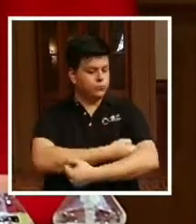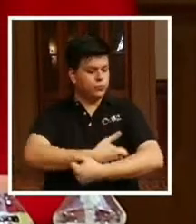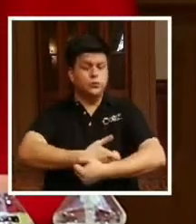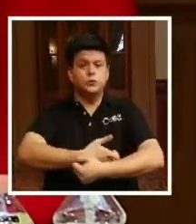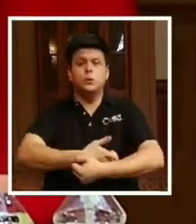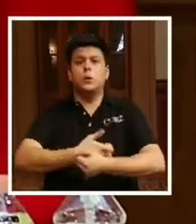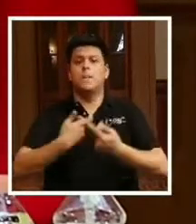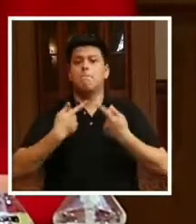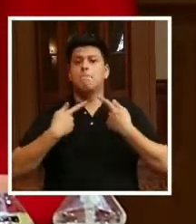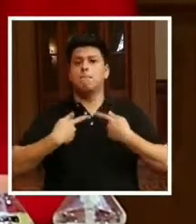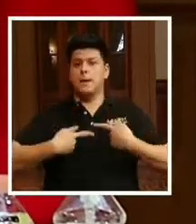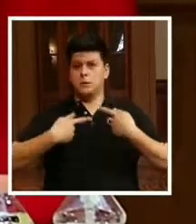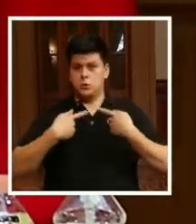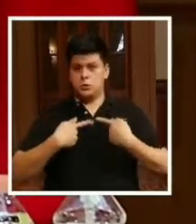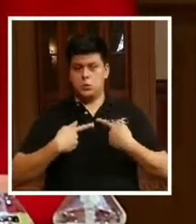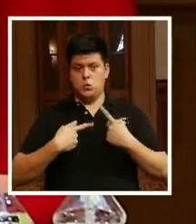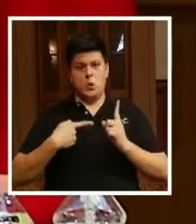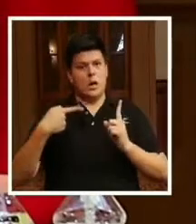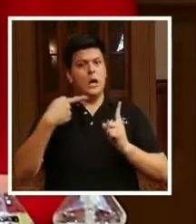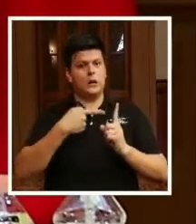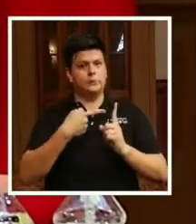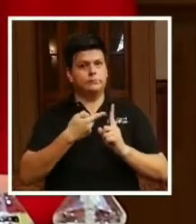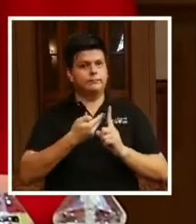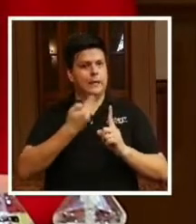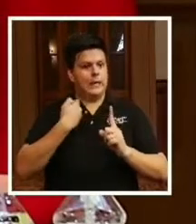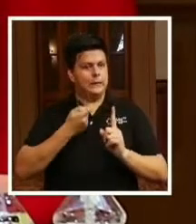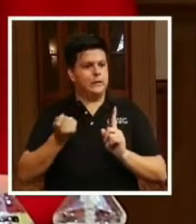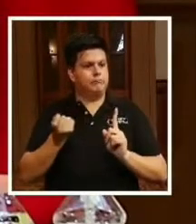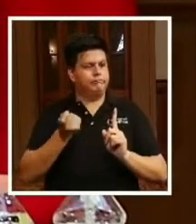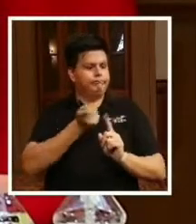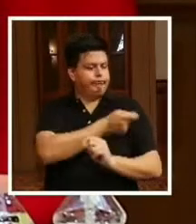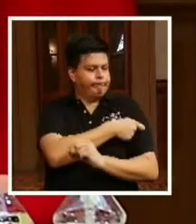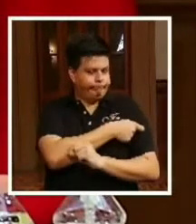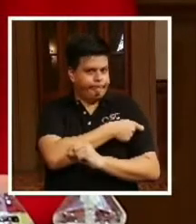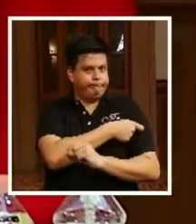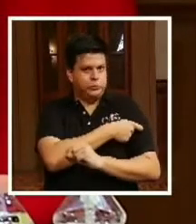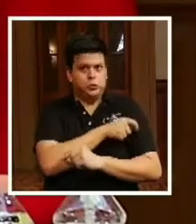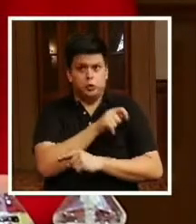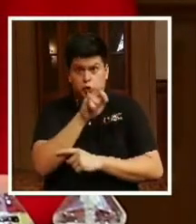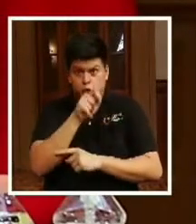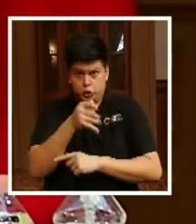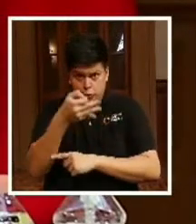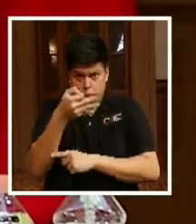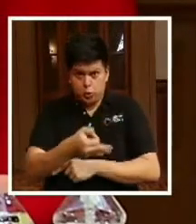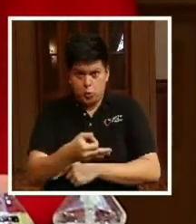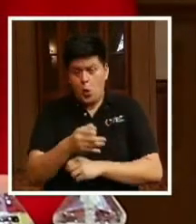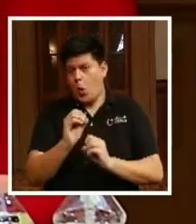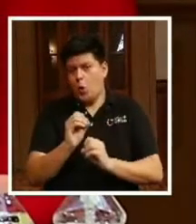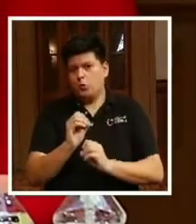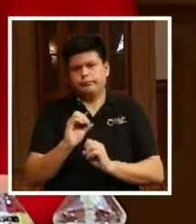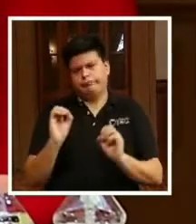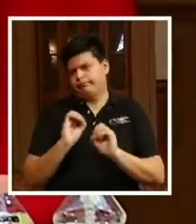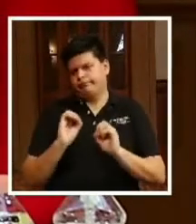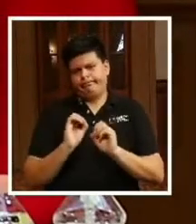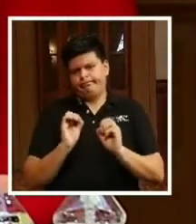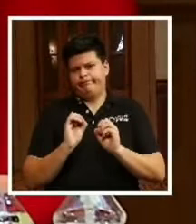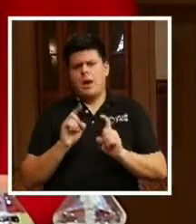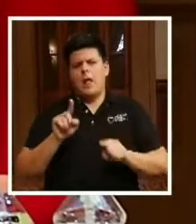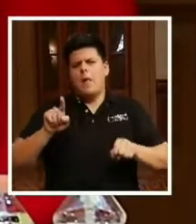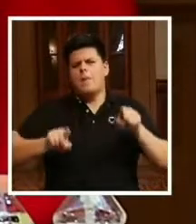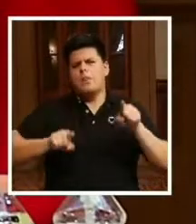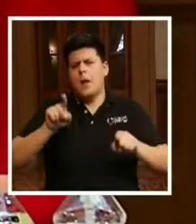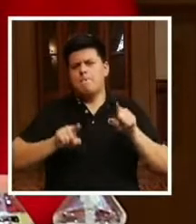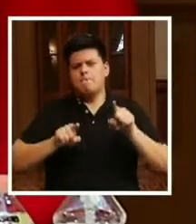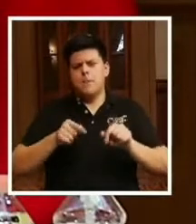persona que recibió el producto recibió la vacuna o no la recibió dependiendo como